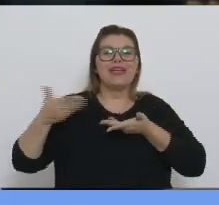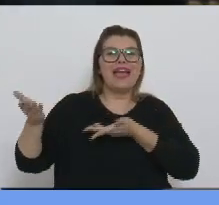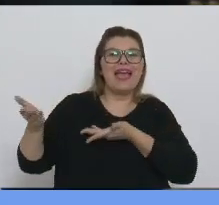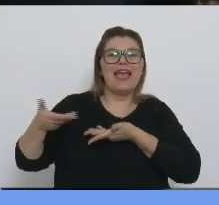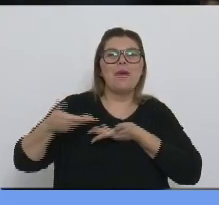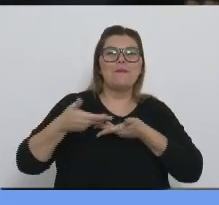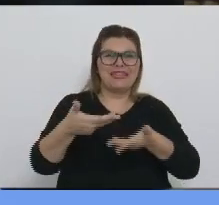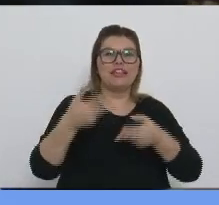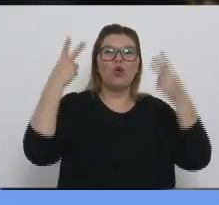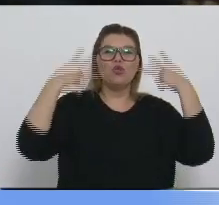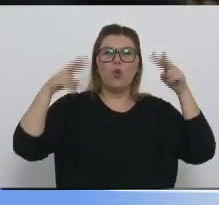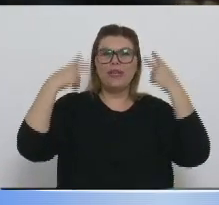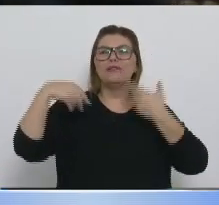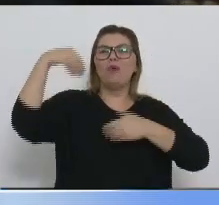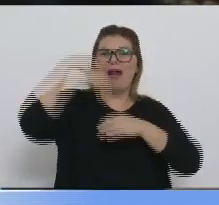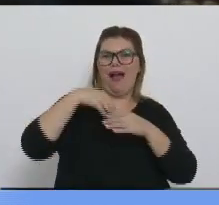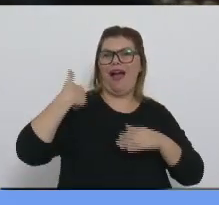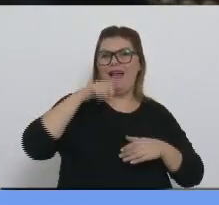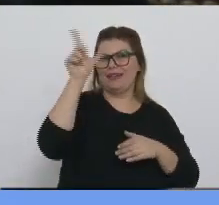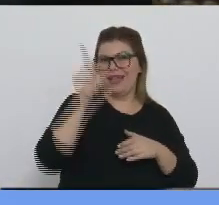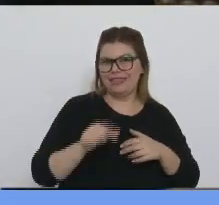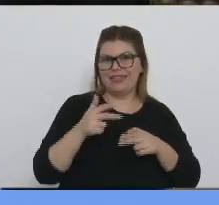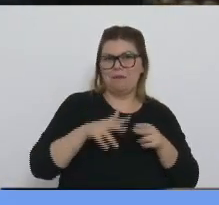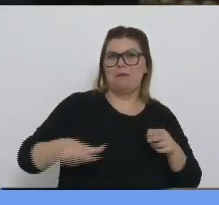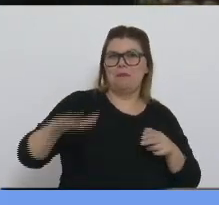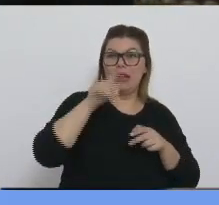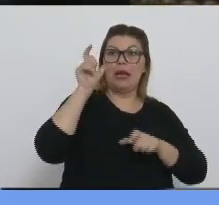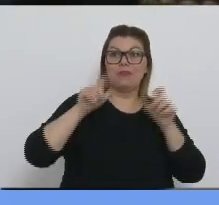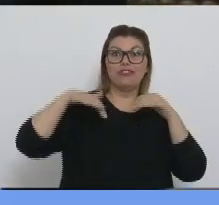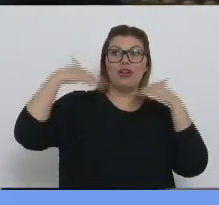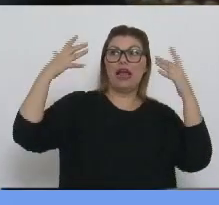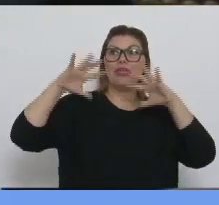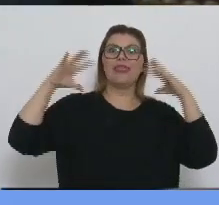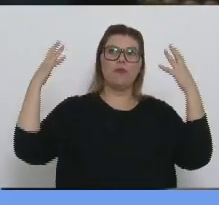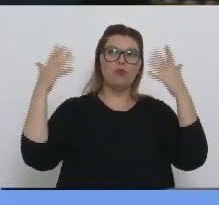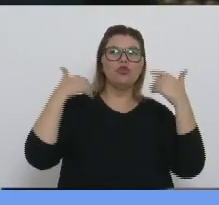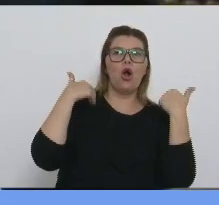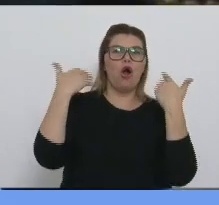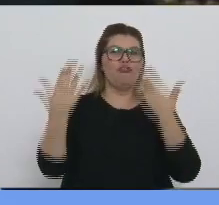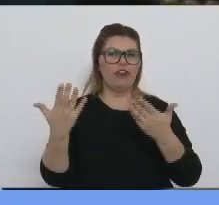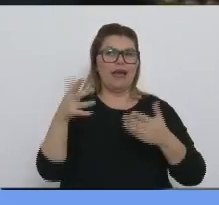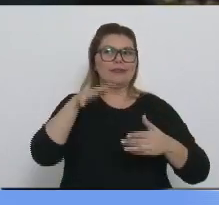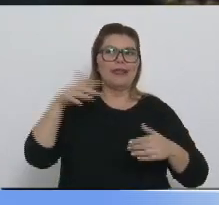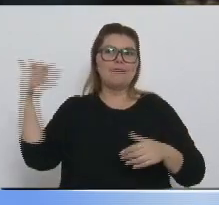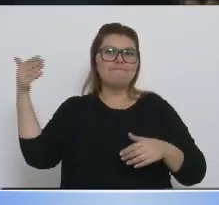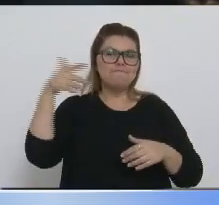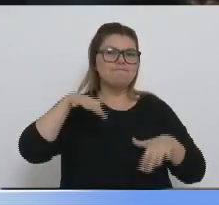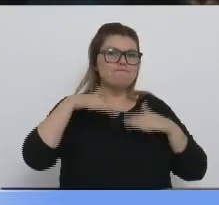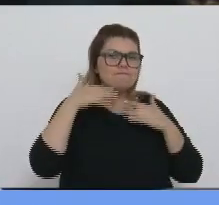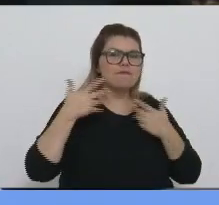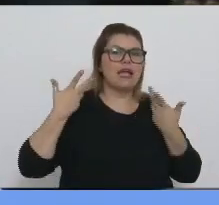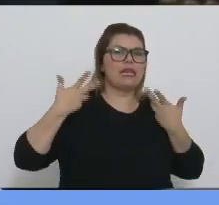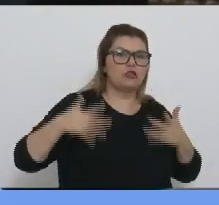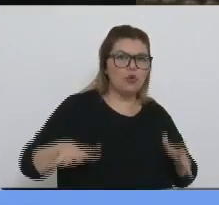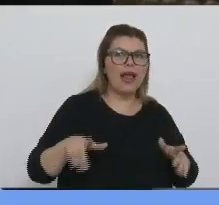nuestros parques para los ciudadanos del mundo una oferta de naturaleza para dar respuesta a una demanda que